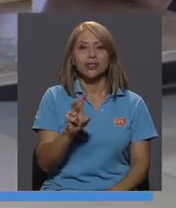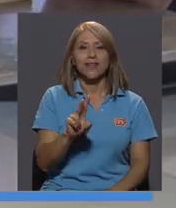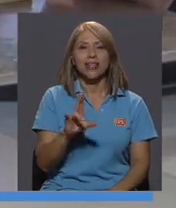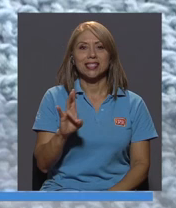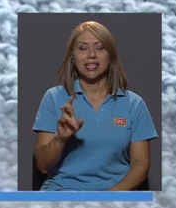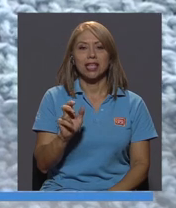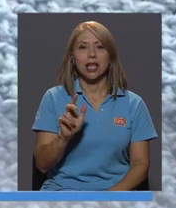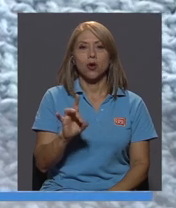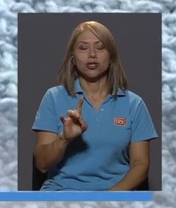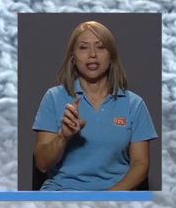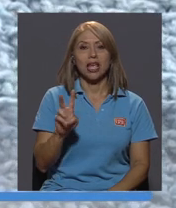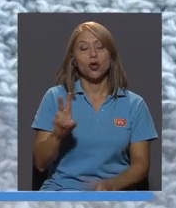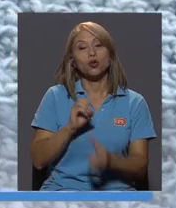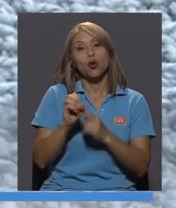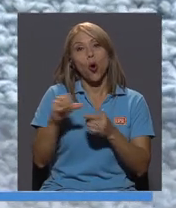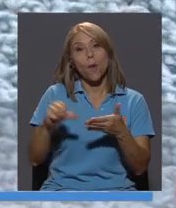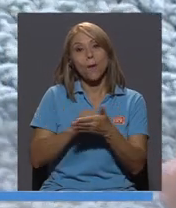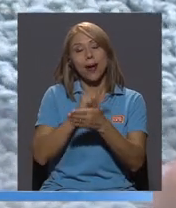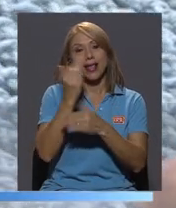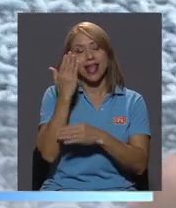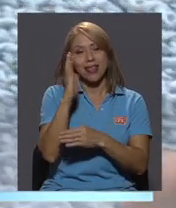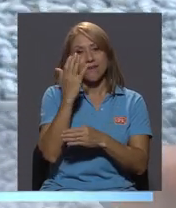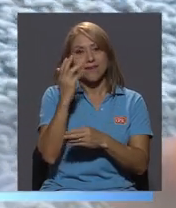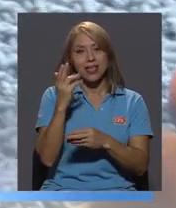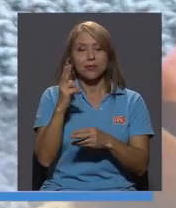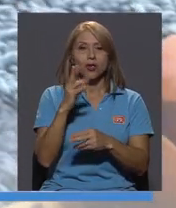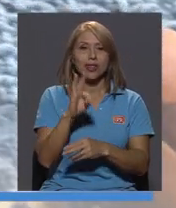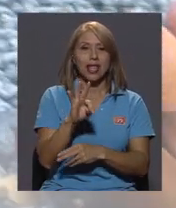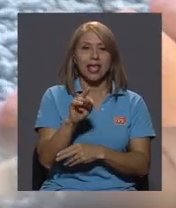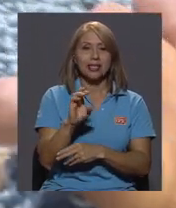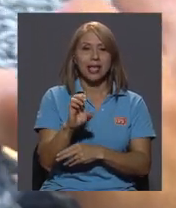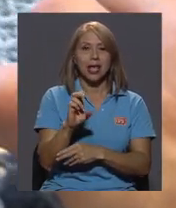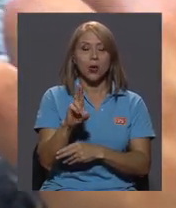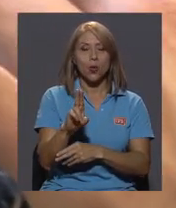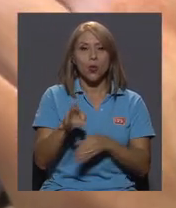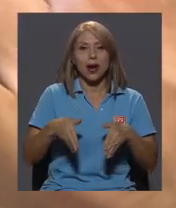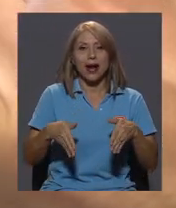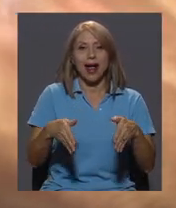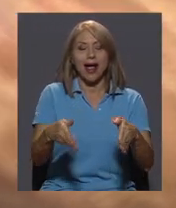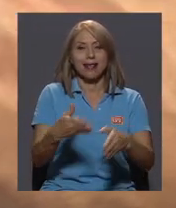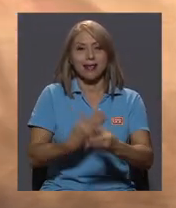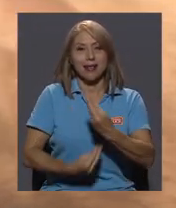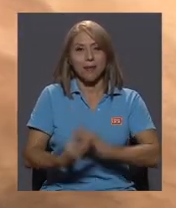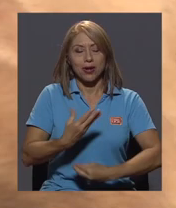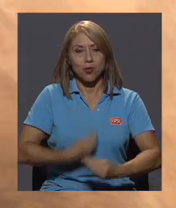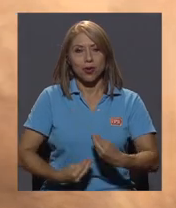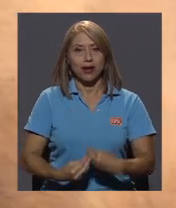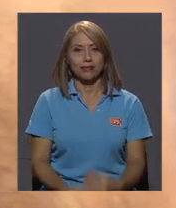2511-2782 o visitar la página de Facebook TCU Calle de la Amargura.